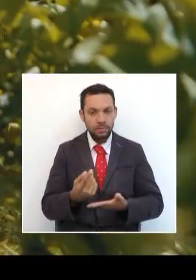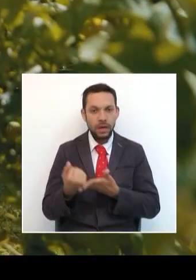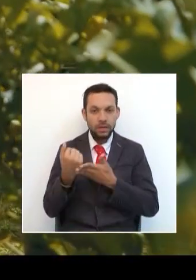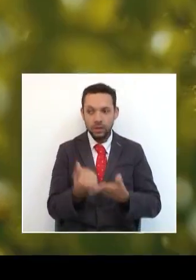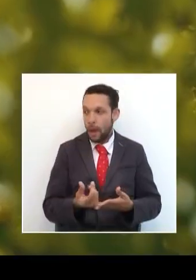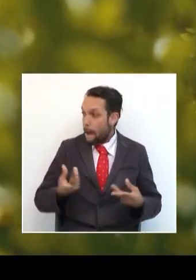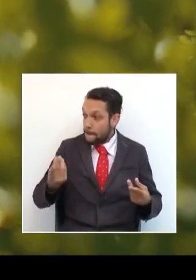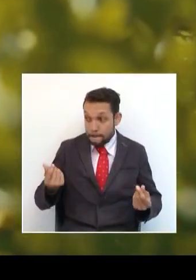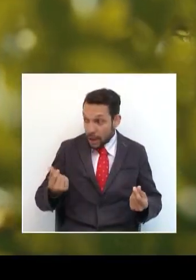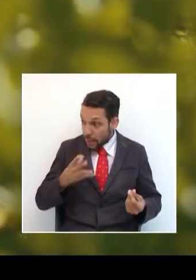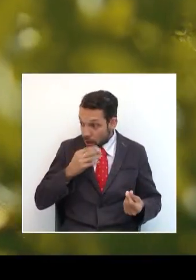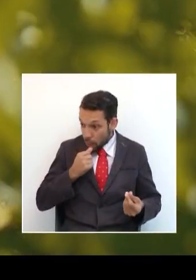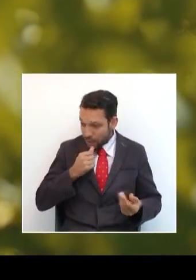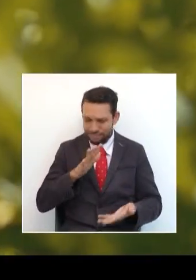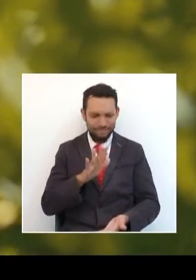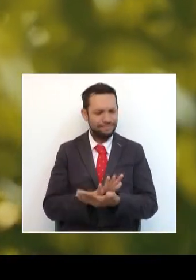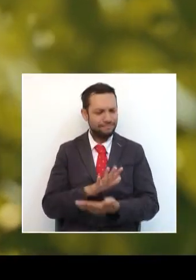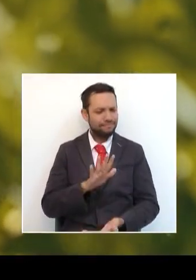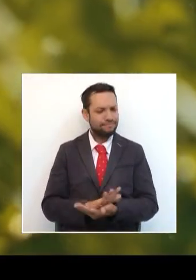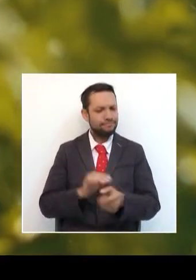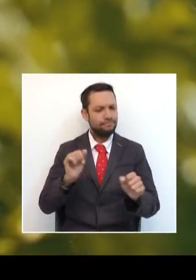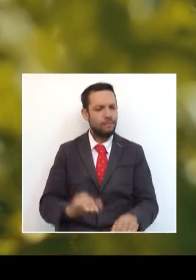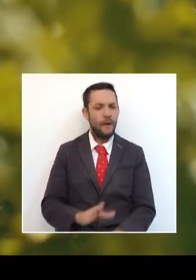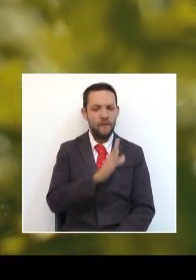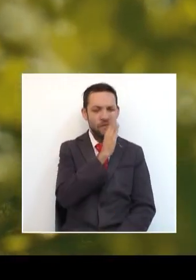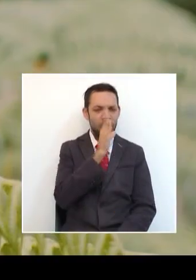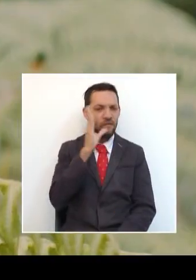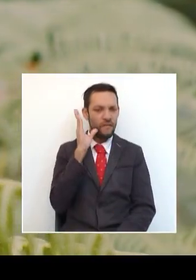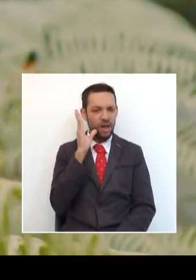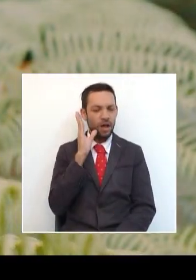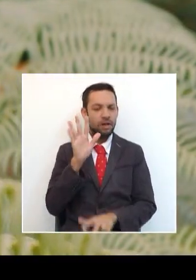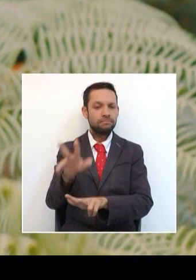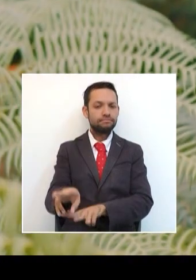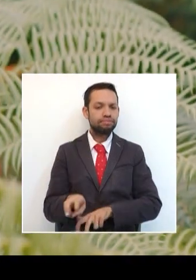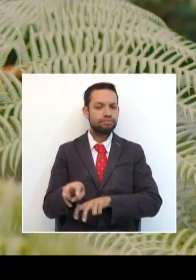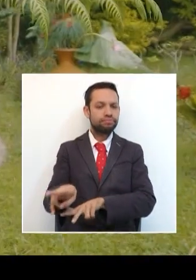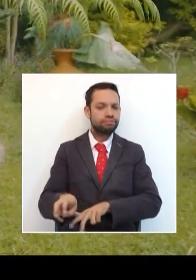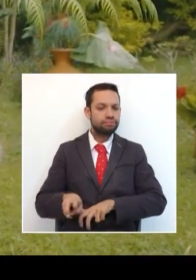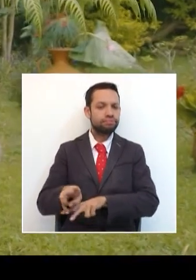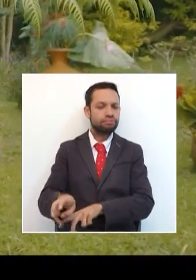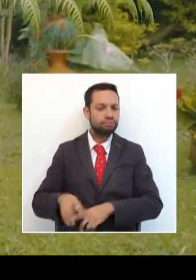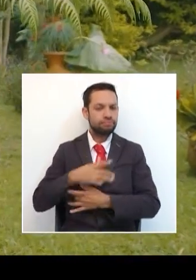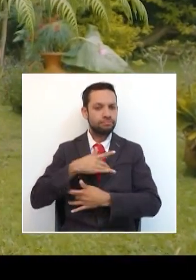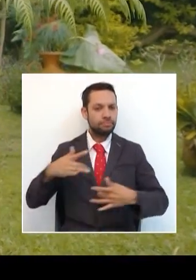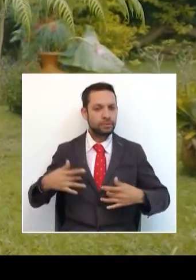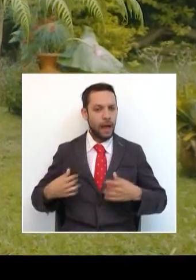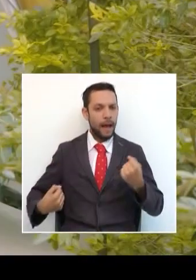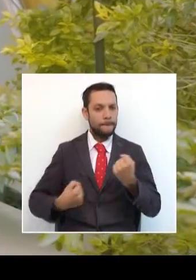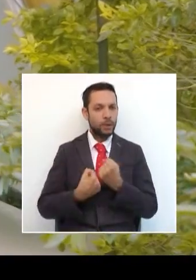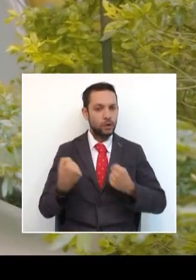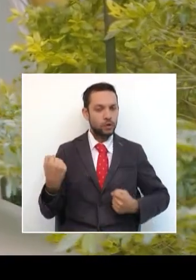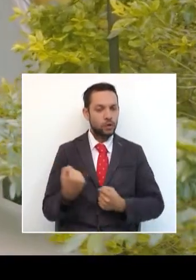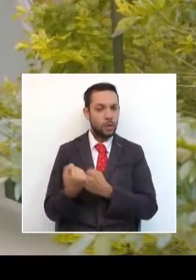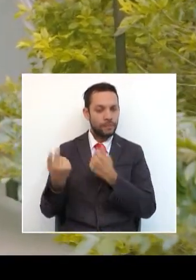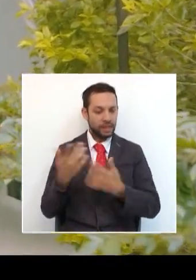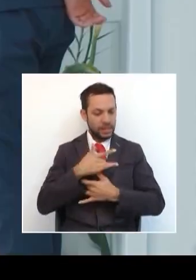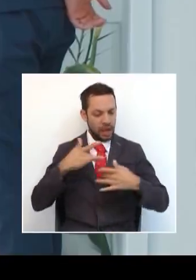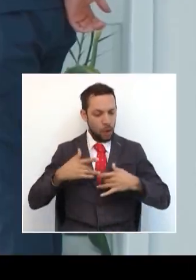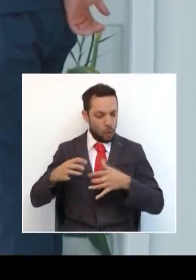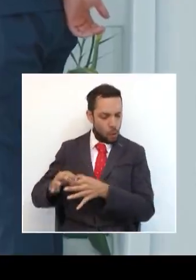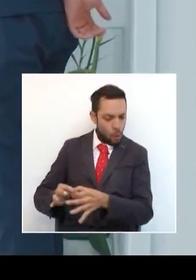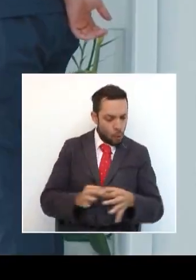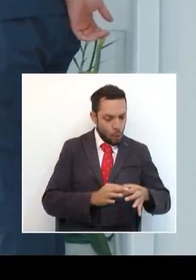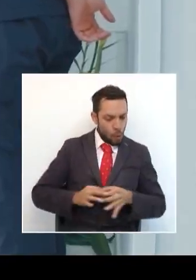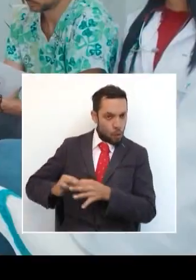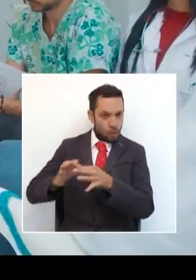en el bolsillo, pero en una finca o en un supermercado. En la medicina uno debería actuar en grupo.